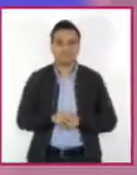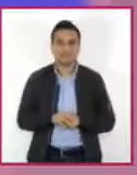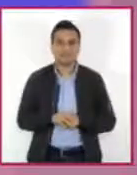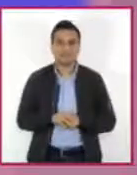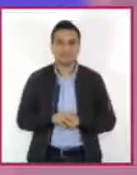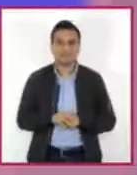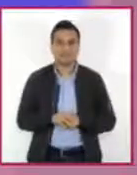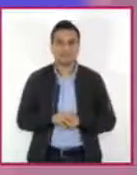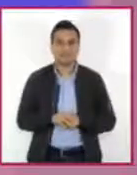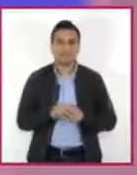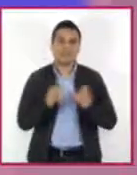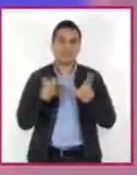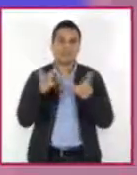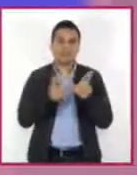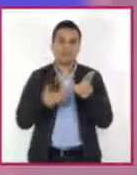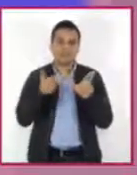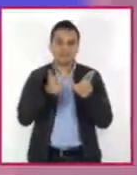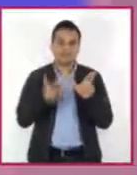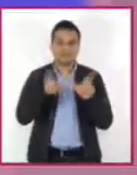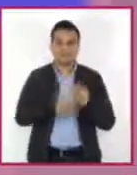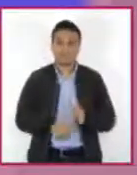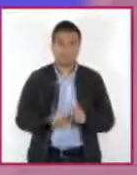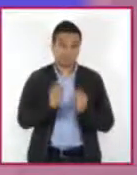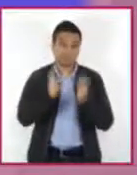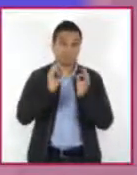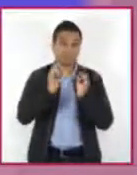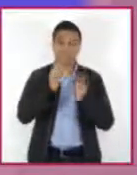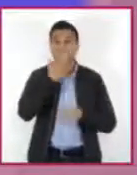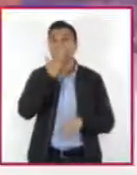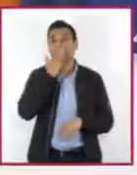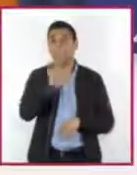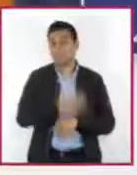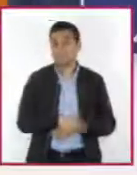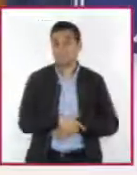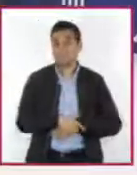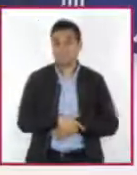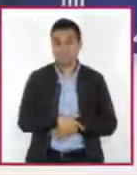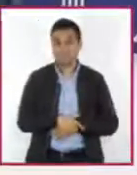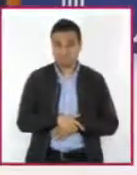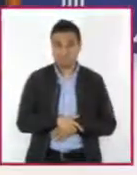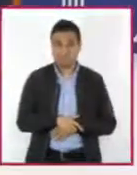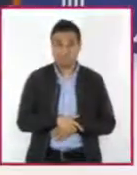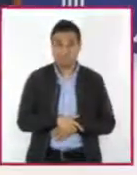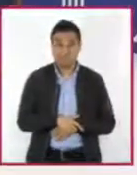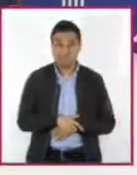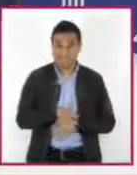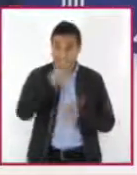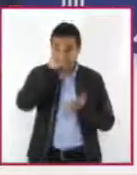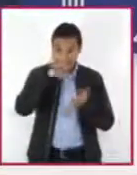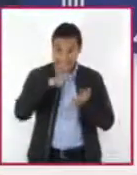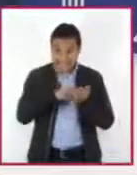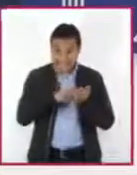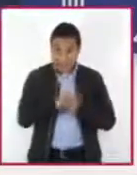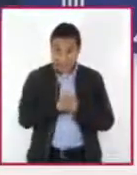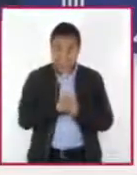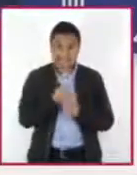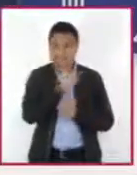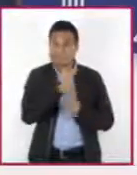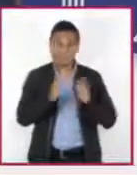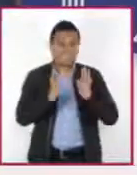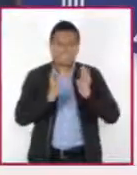El ferrocarril. ¡Eso es correcto! Creo que ya tenemos casi